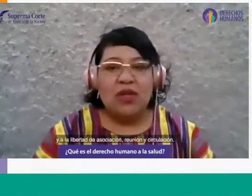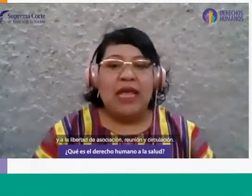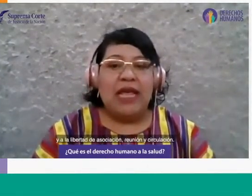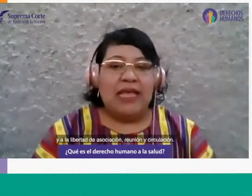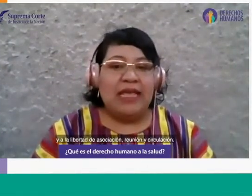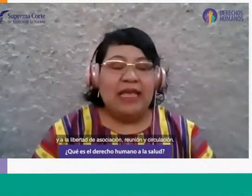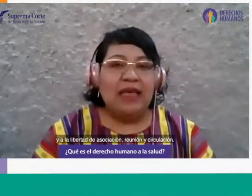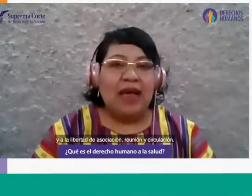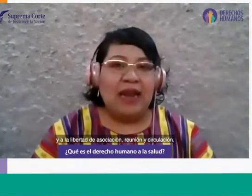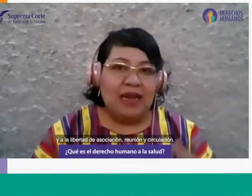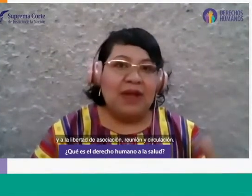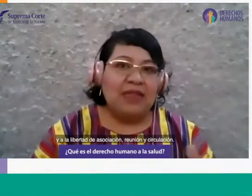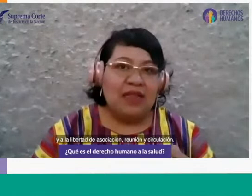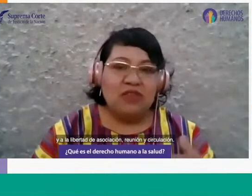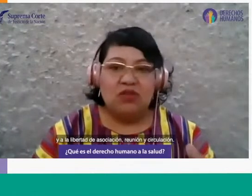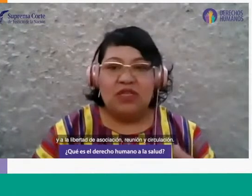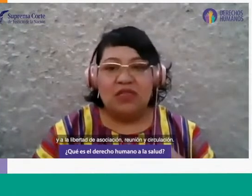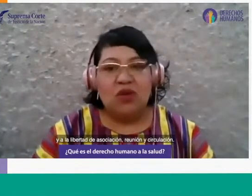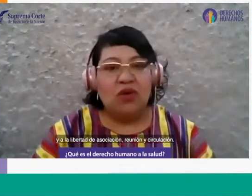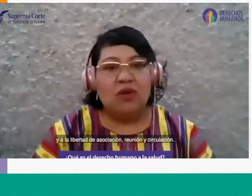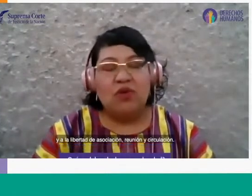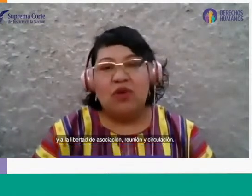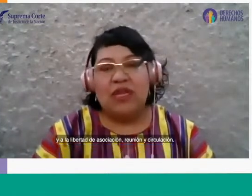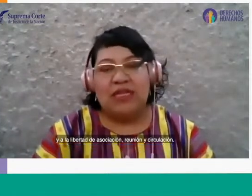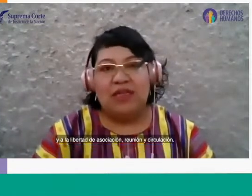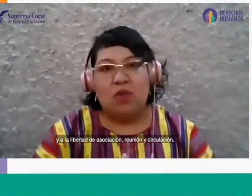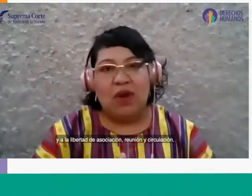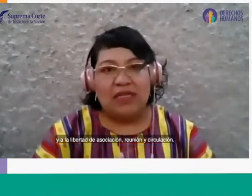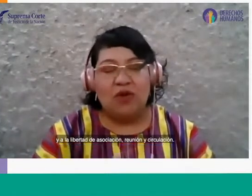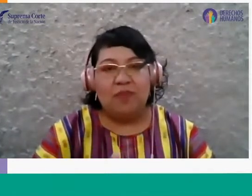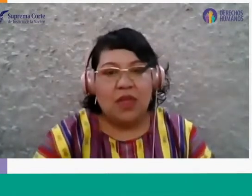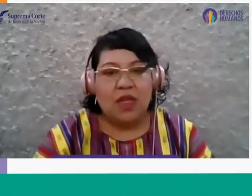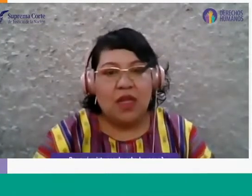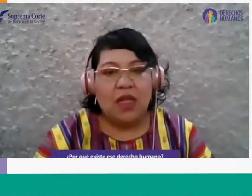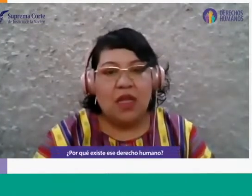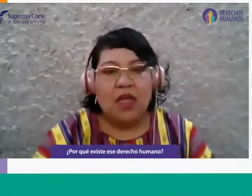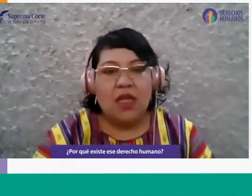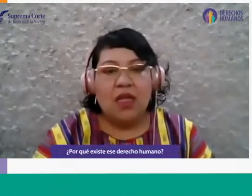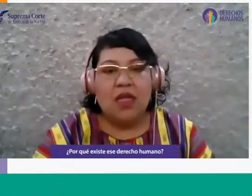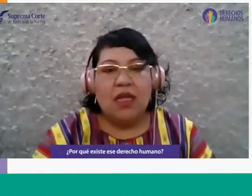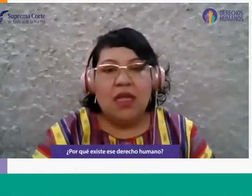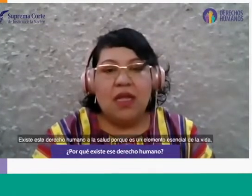información y a la libertad de asociación, reunión y circulación.